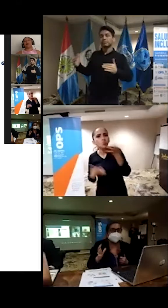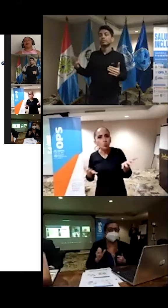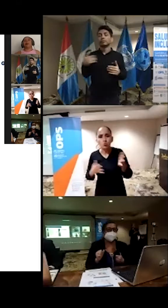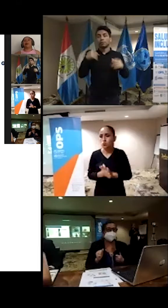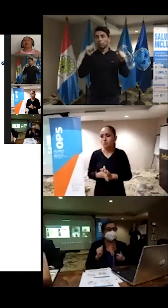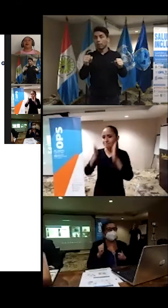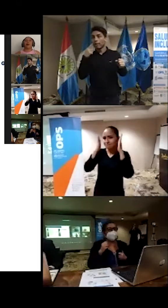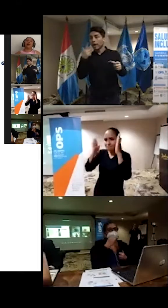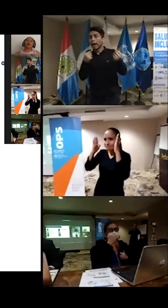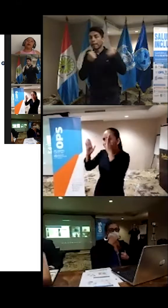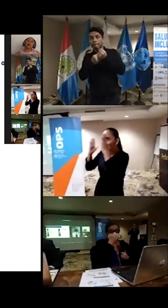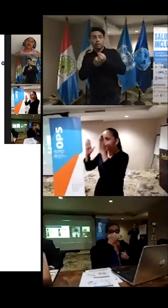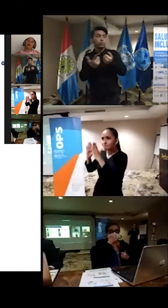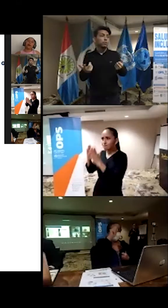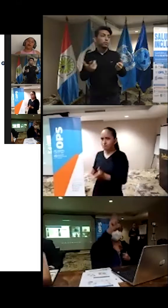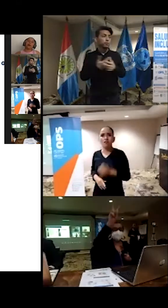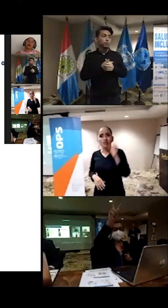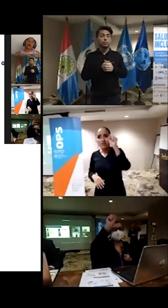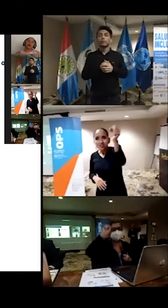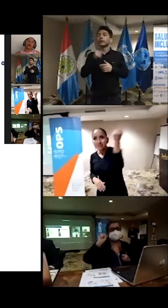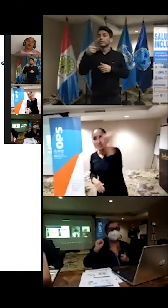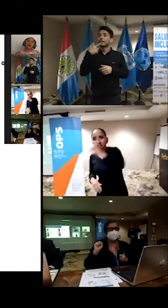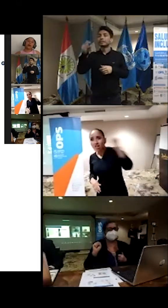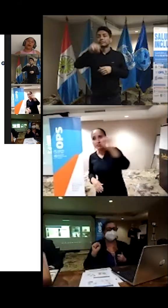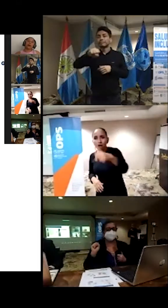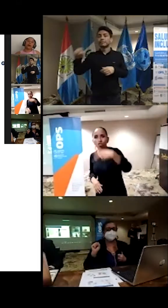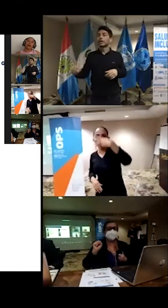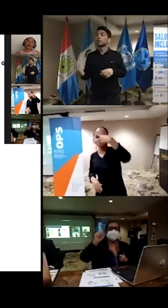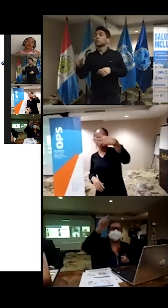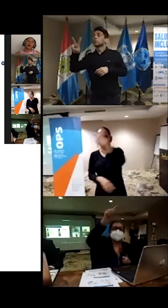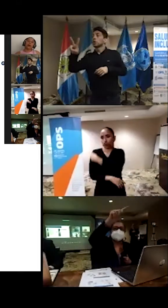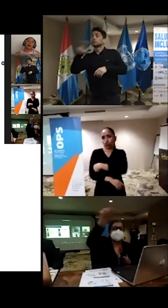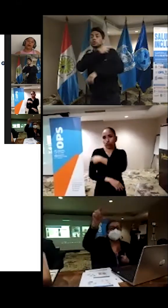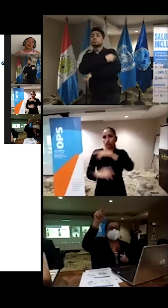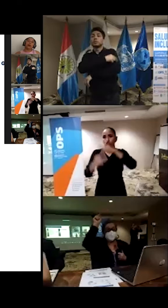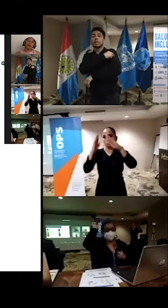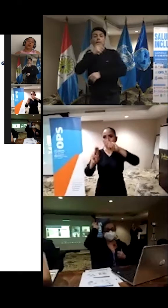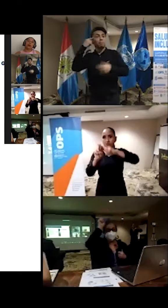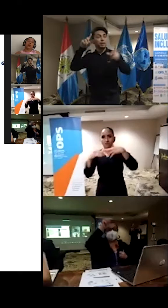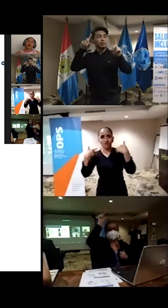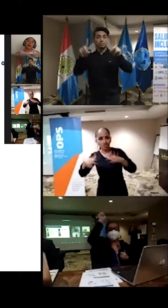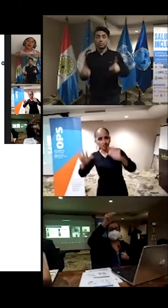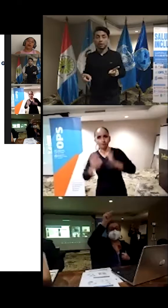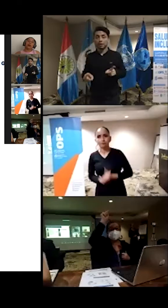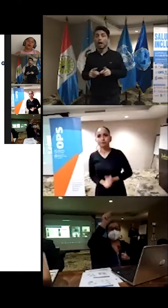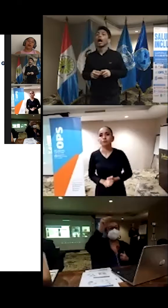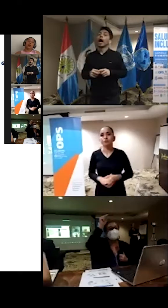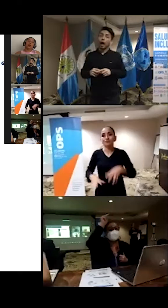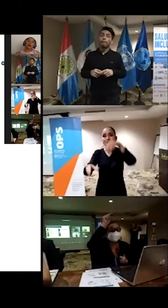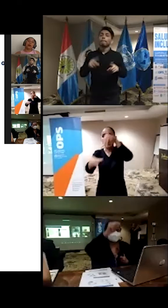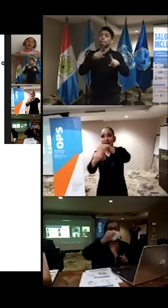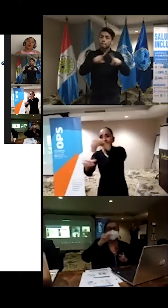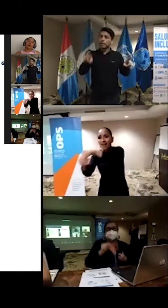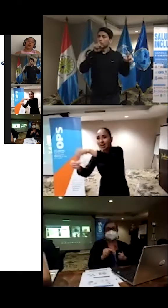donde podemos atenderlos. Es cierto, Sebastián dijo 2 hospitales, pero también tenemos hospitales dentro de